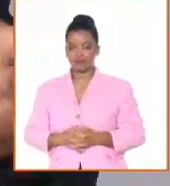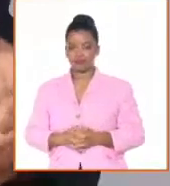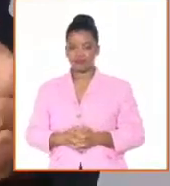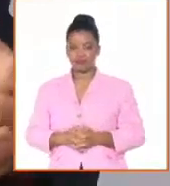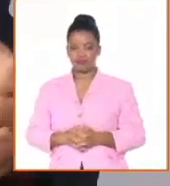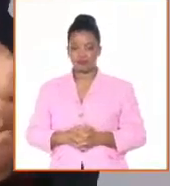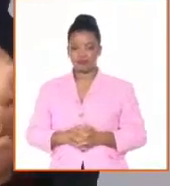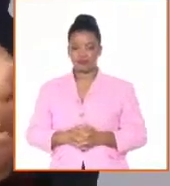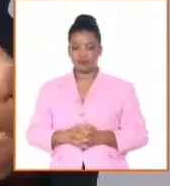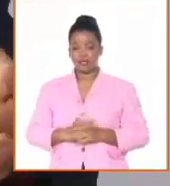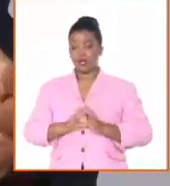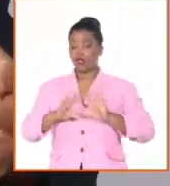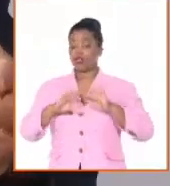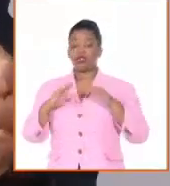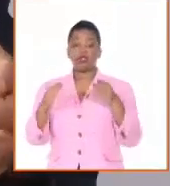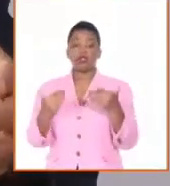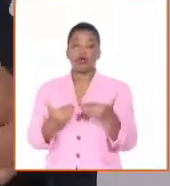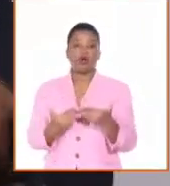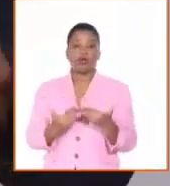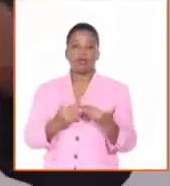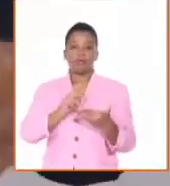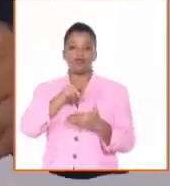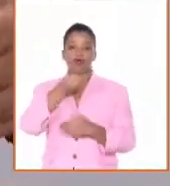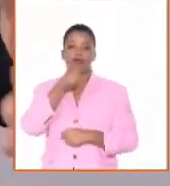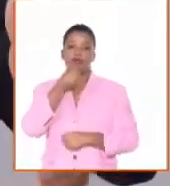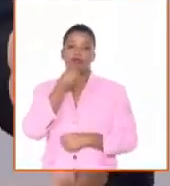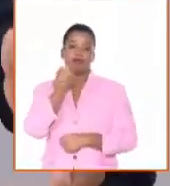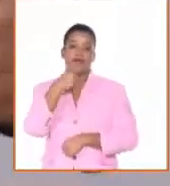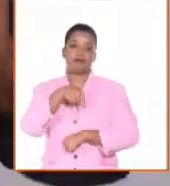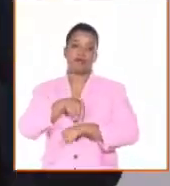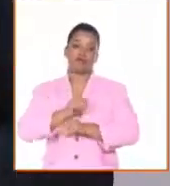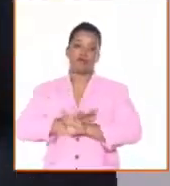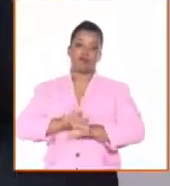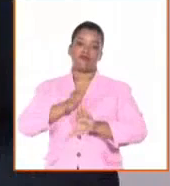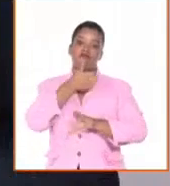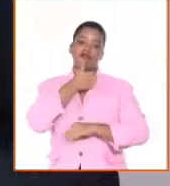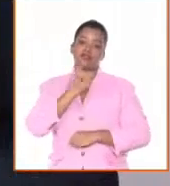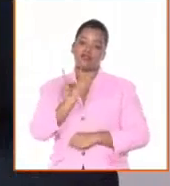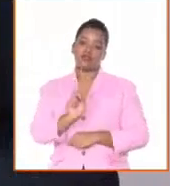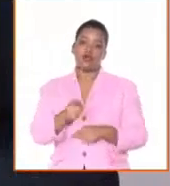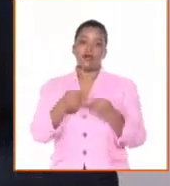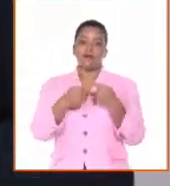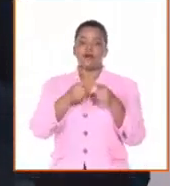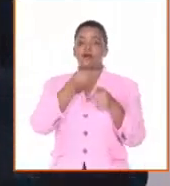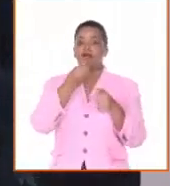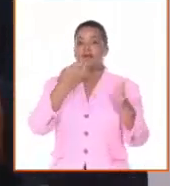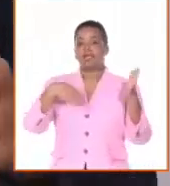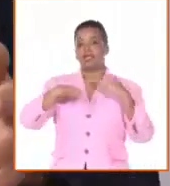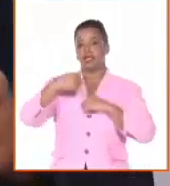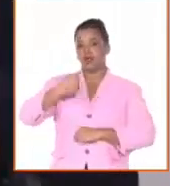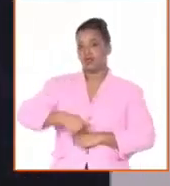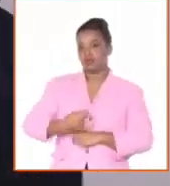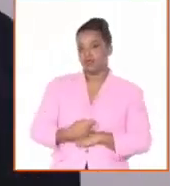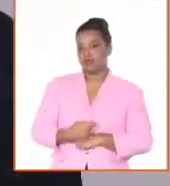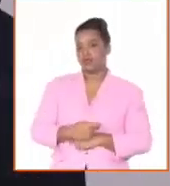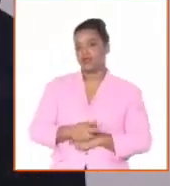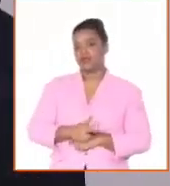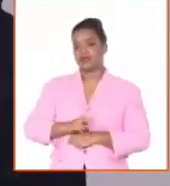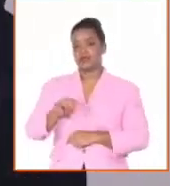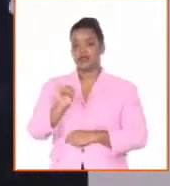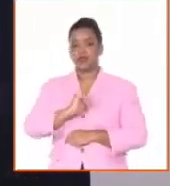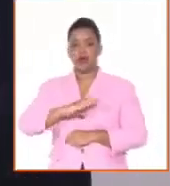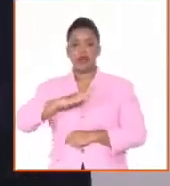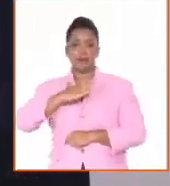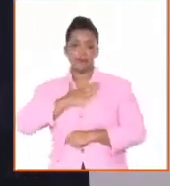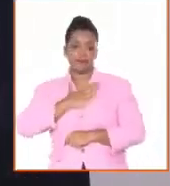también en el primer momento va a acceder a través del portal del gobierno pero acceder a través del sitio del Ministerio de Justicia o incluso en las propias unidades